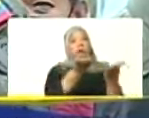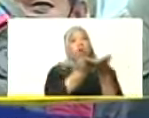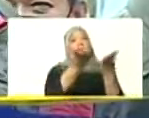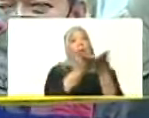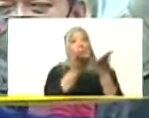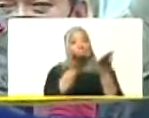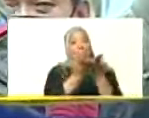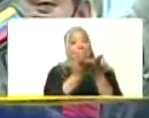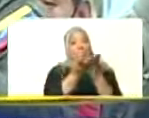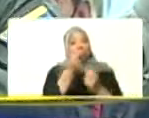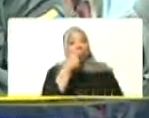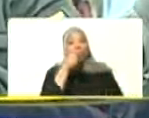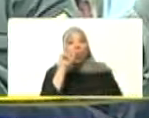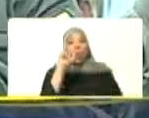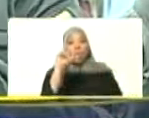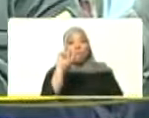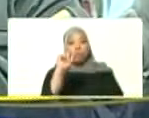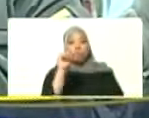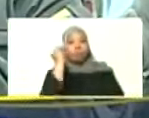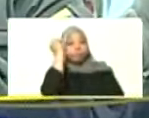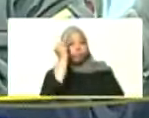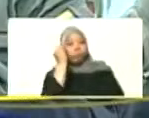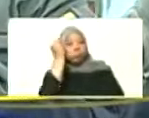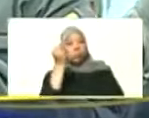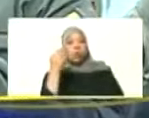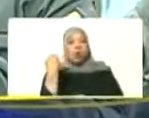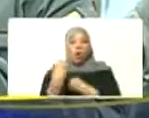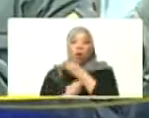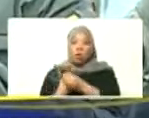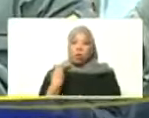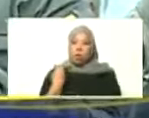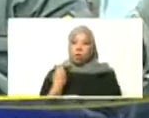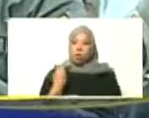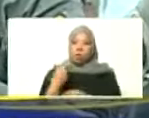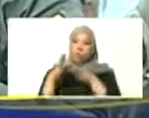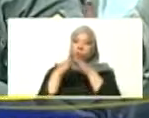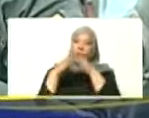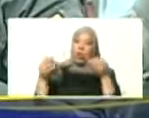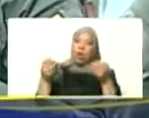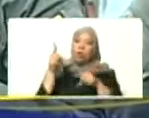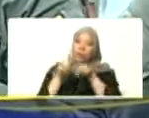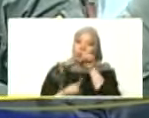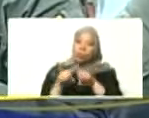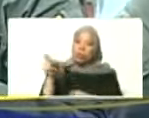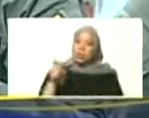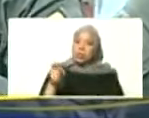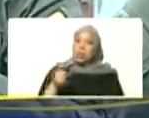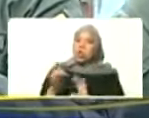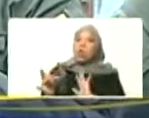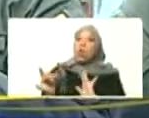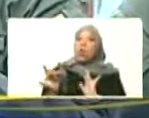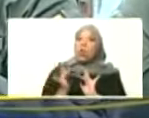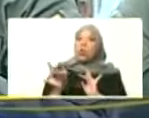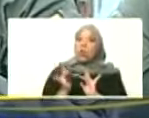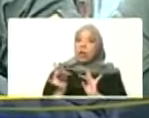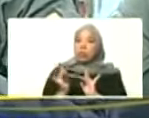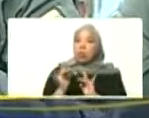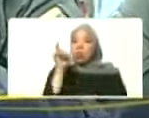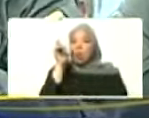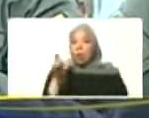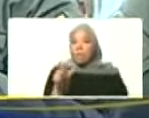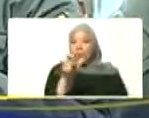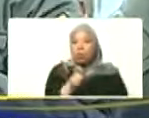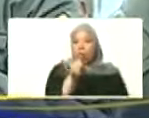tal que desde el punto de vista logístico vamos a implementar toda la logística y el acercamiento de todos los